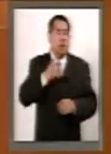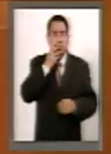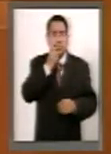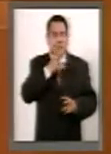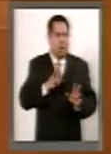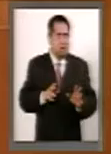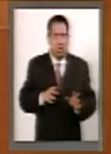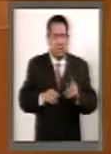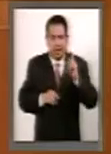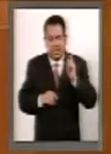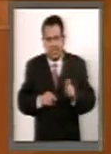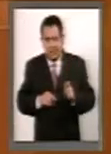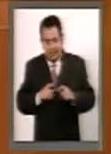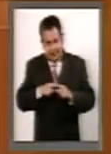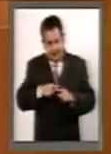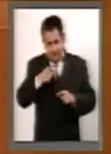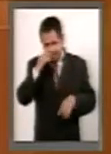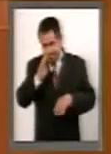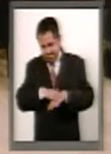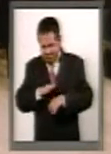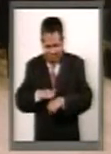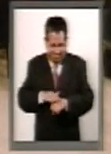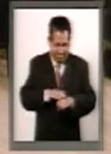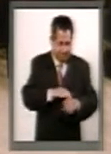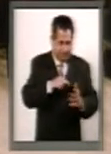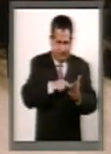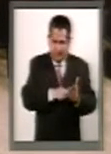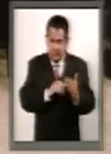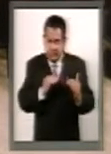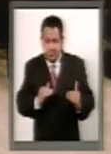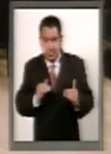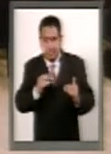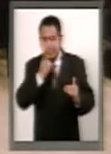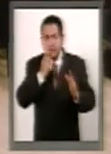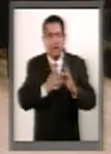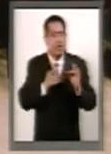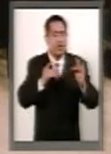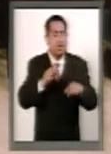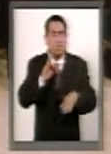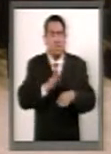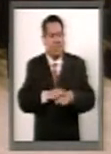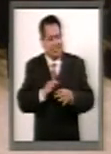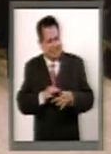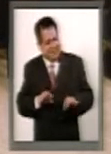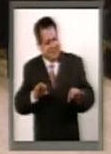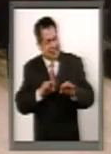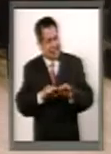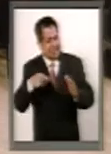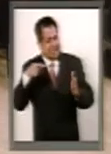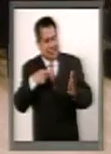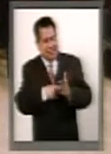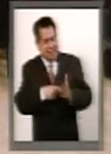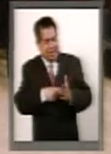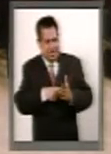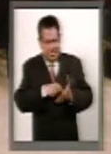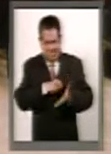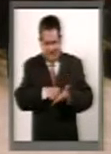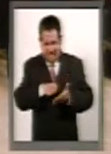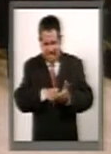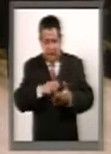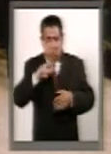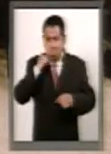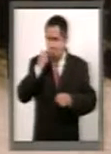se trata de subrayar, de exaltar el acontecimiento producto de una